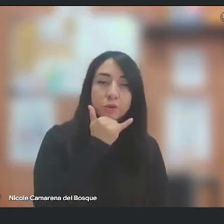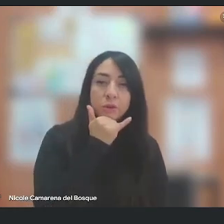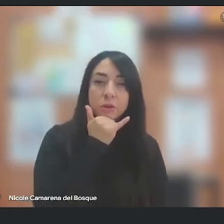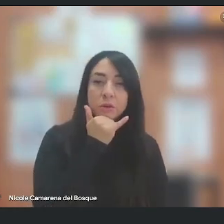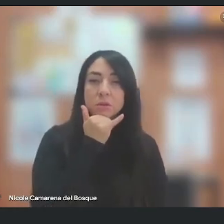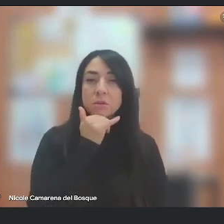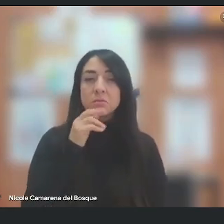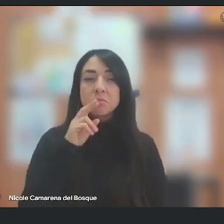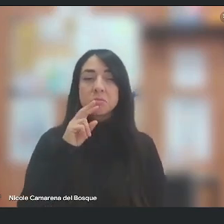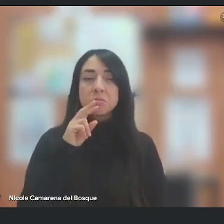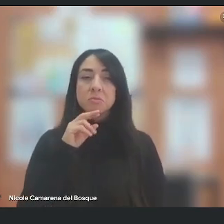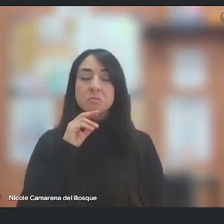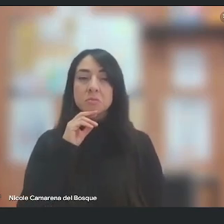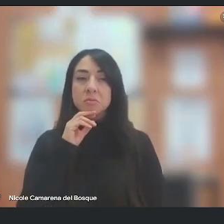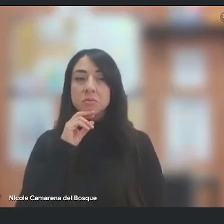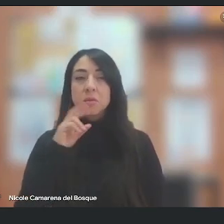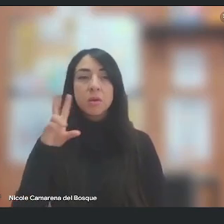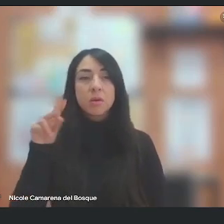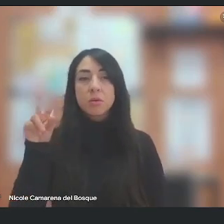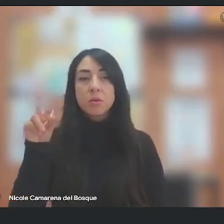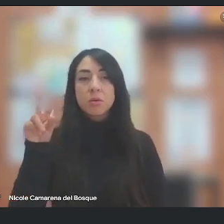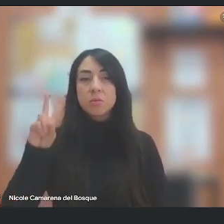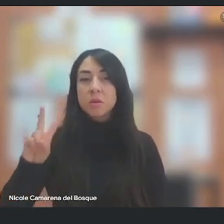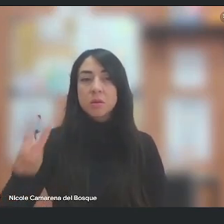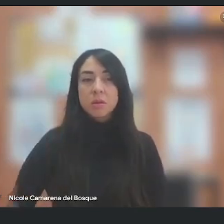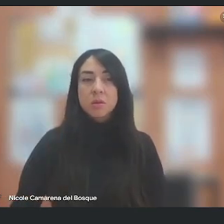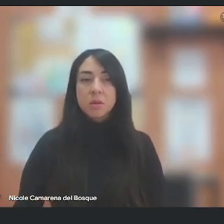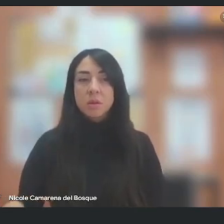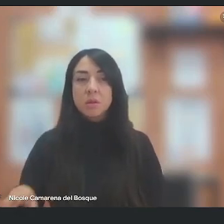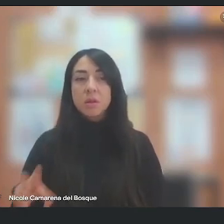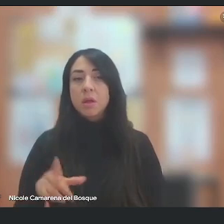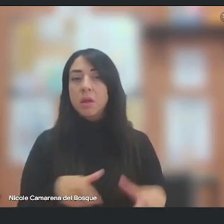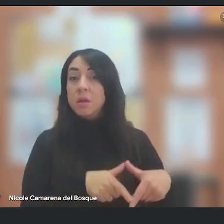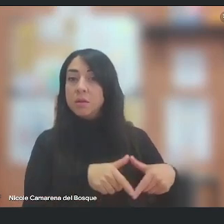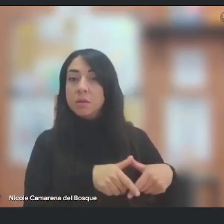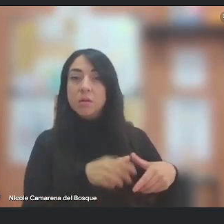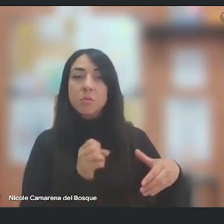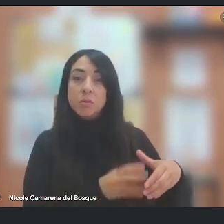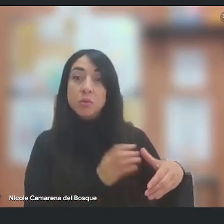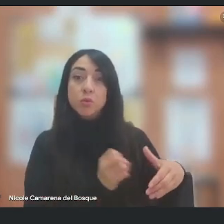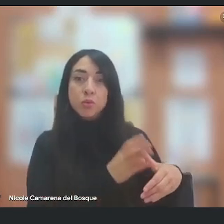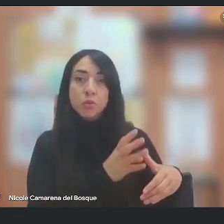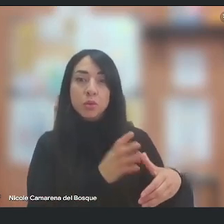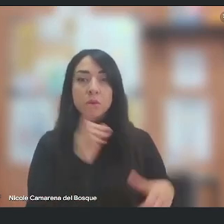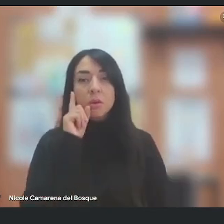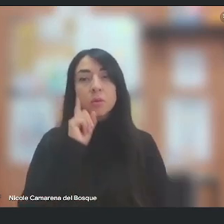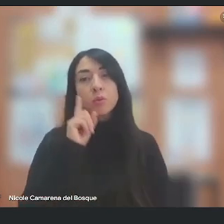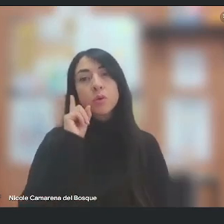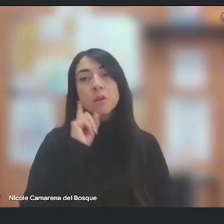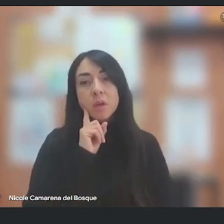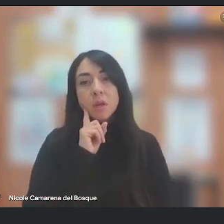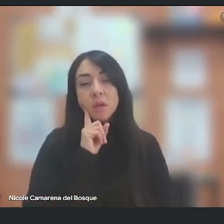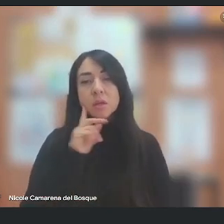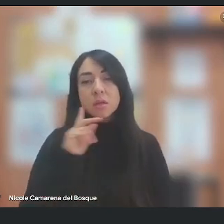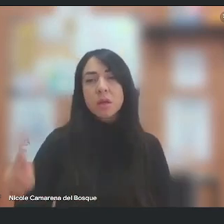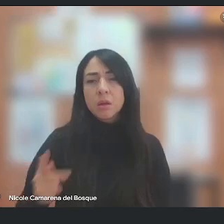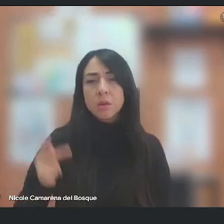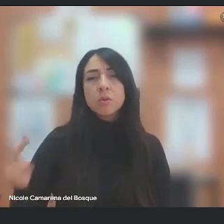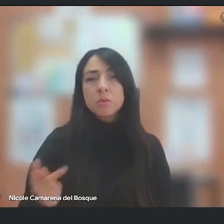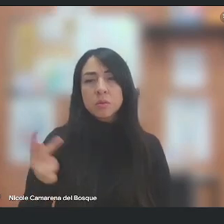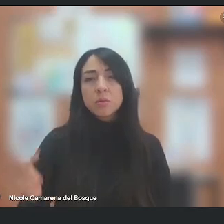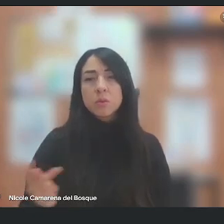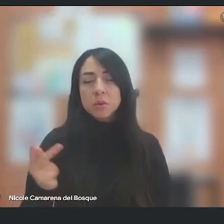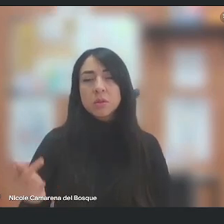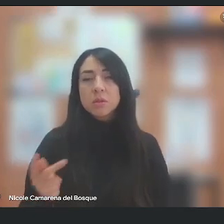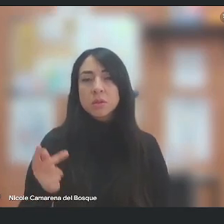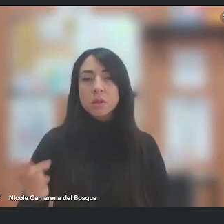hay personas que la menstruación es una enfermedad y se le preguntó así a personas en la sociedad. En